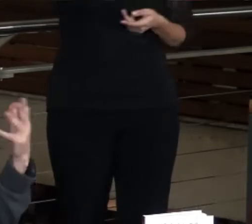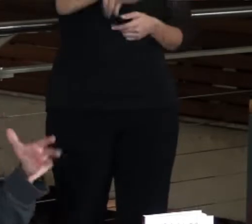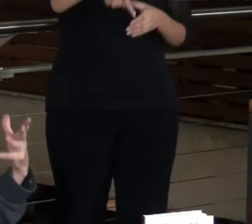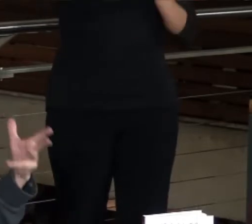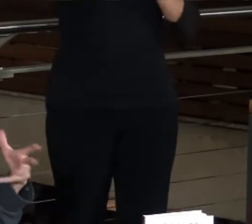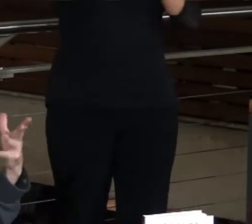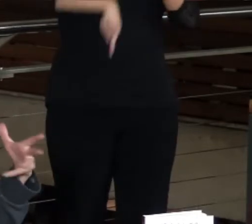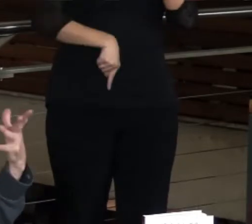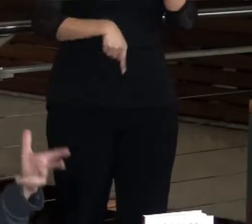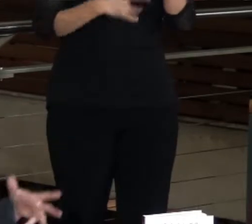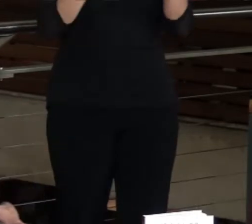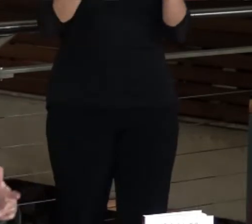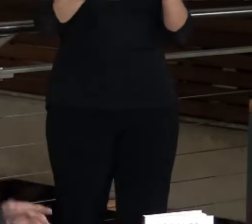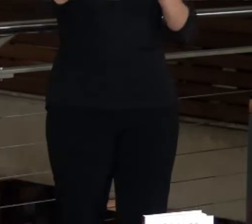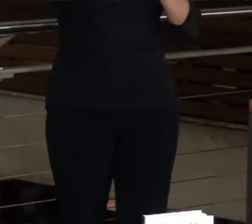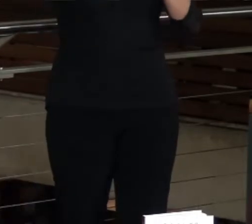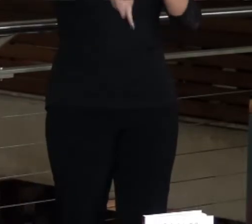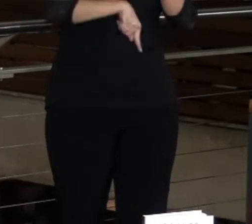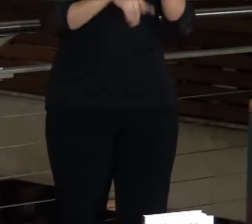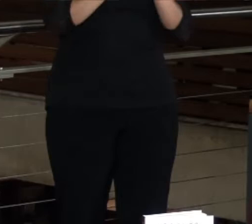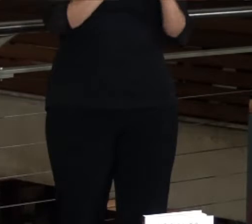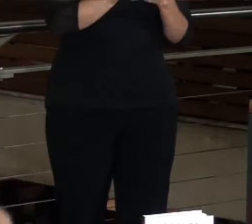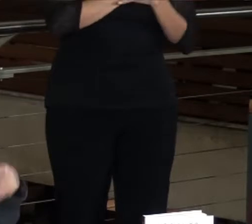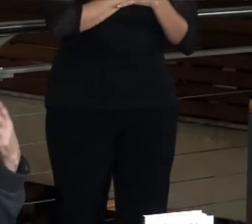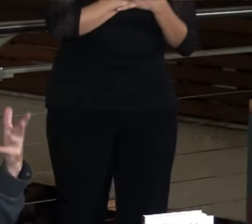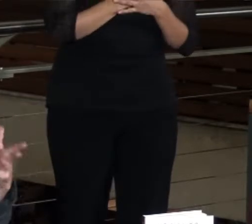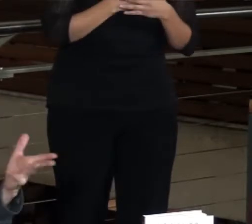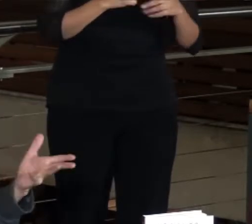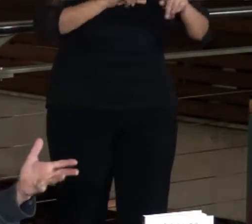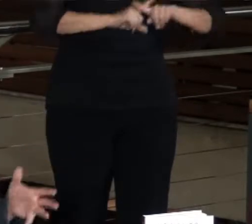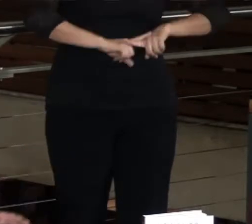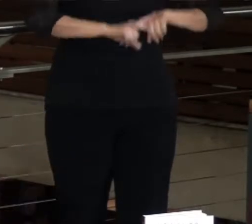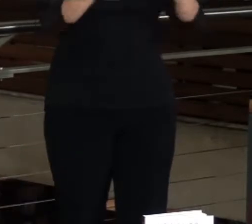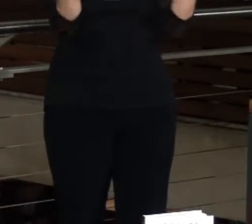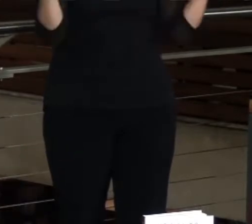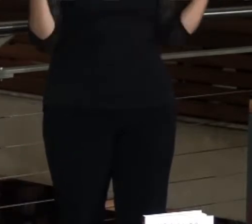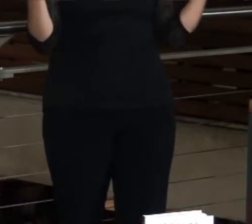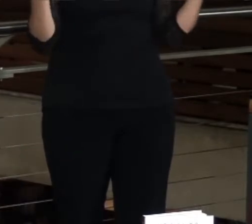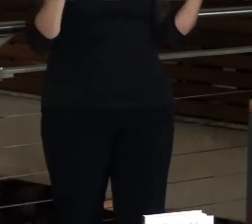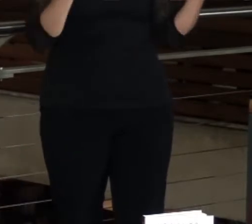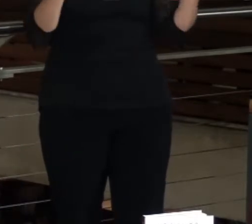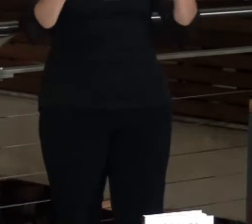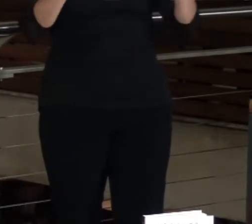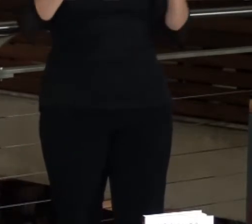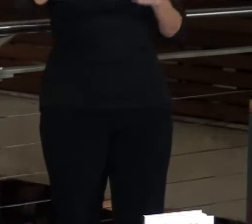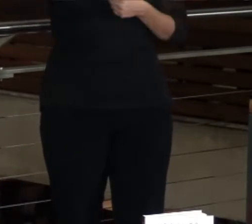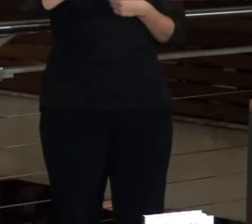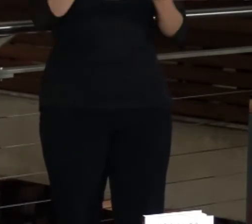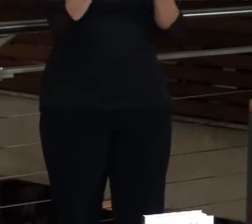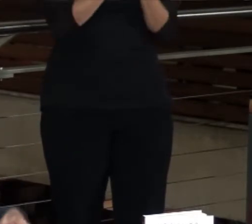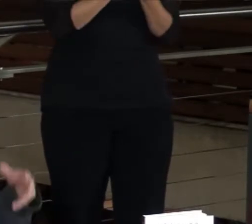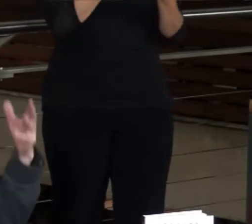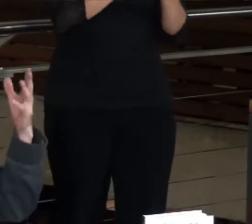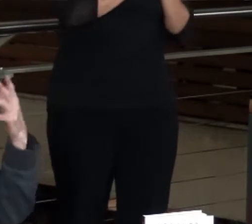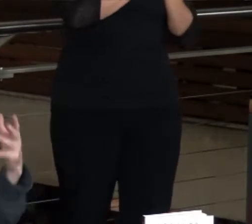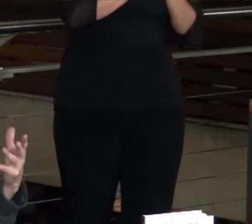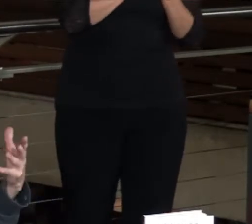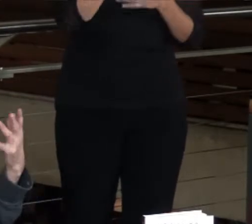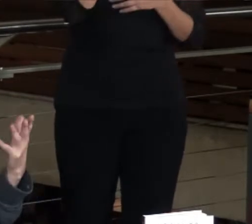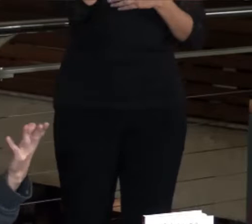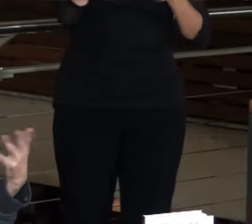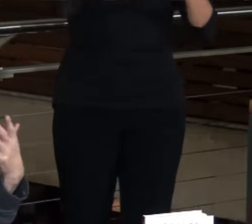yo de alguna forma lo andaba buscando o sea en mi camino y no sé lo que